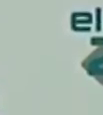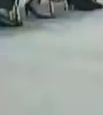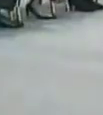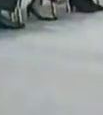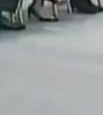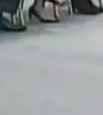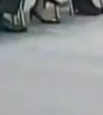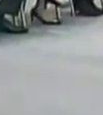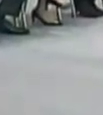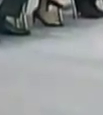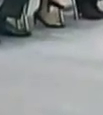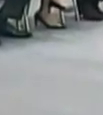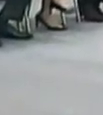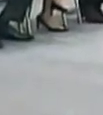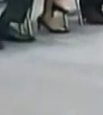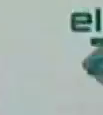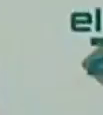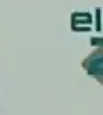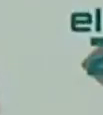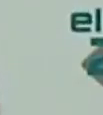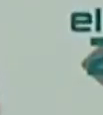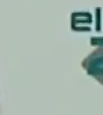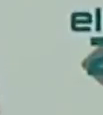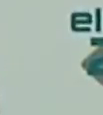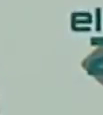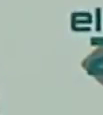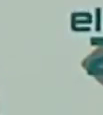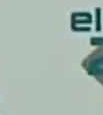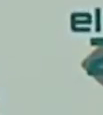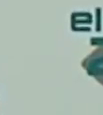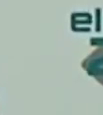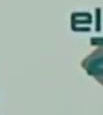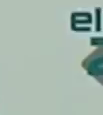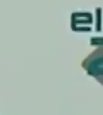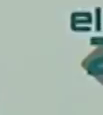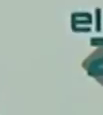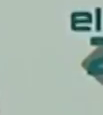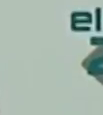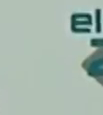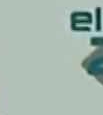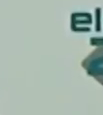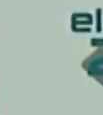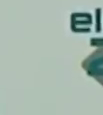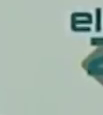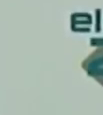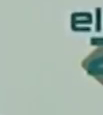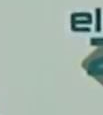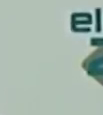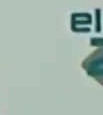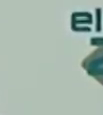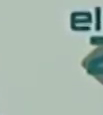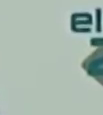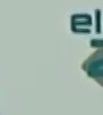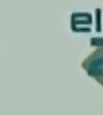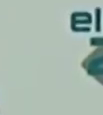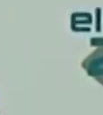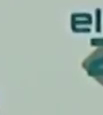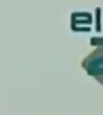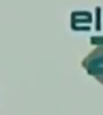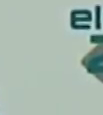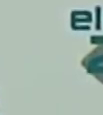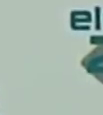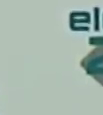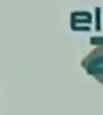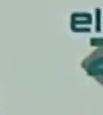Ciudadana Vicepresidenta del Poder Electoral, ciudadanas rectoras y rector electoral,